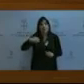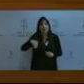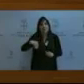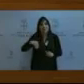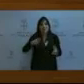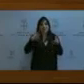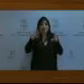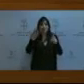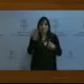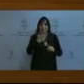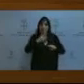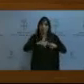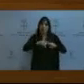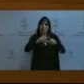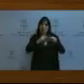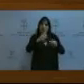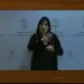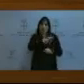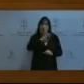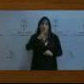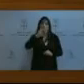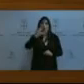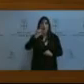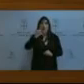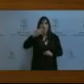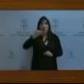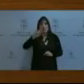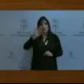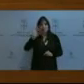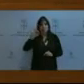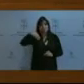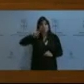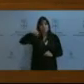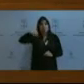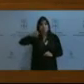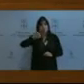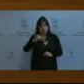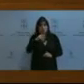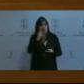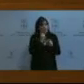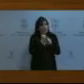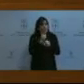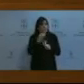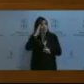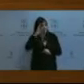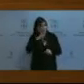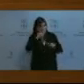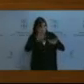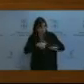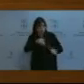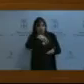Alberto Muñoz, su trabajo y saludarle porque hoy nos acompaña, y a todos los consejeros y consejeras del